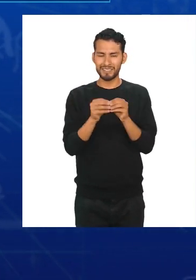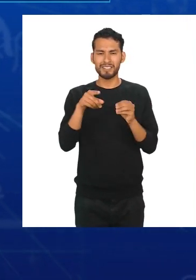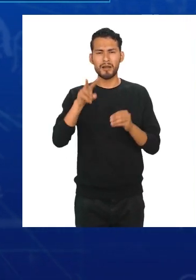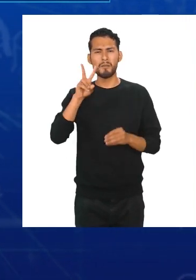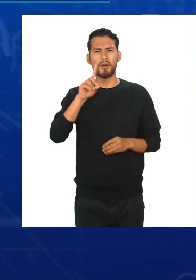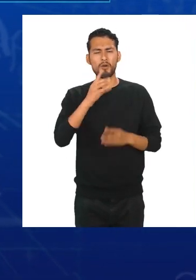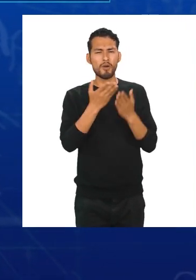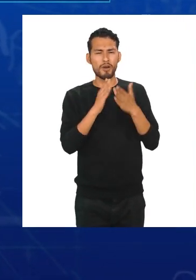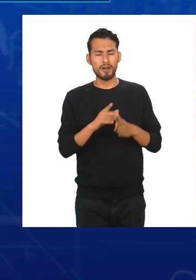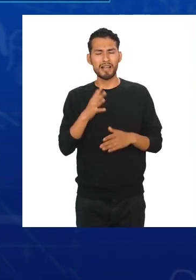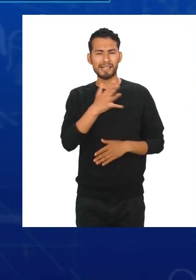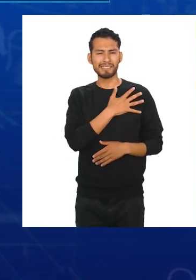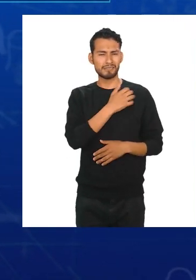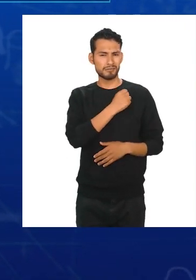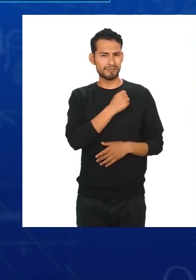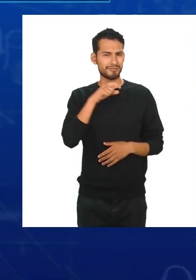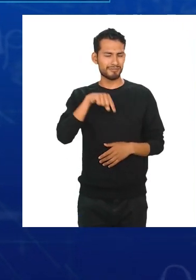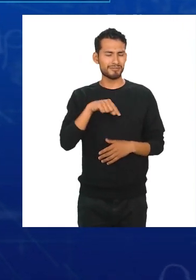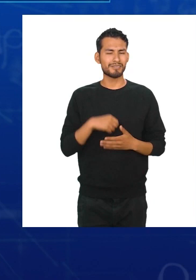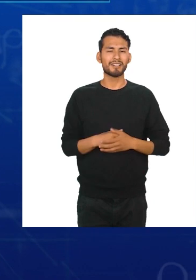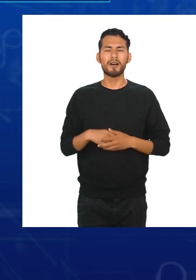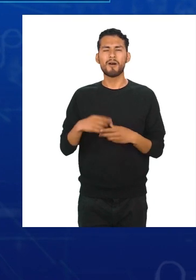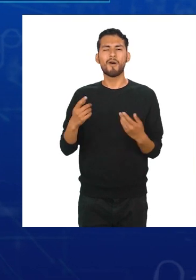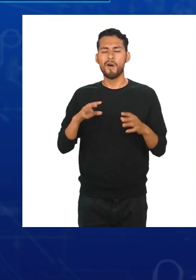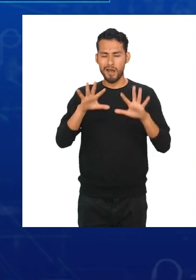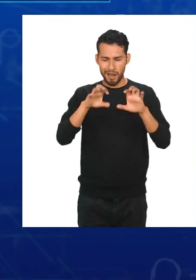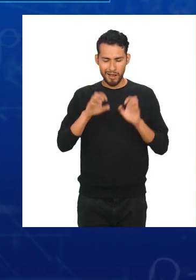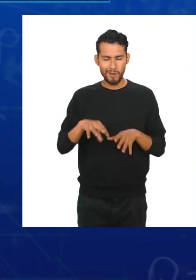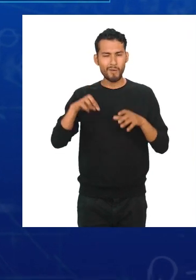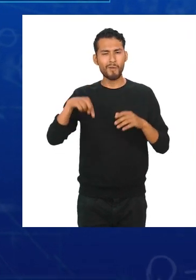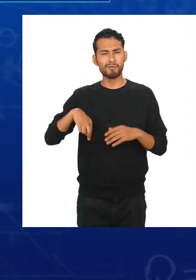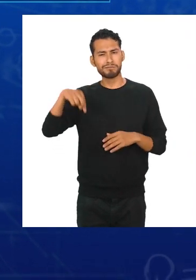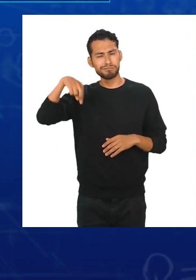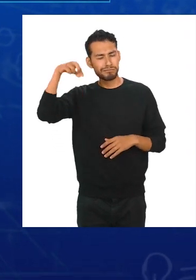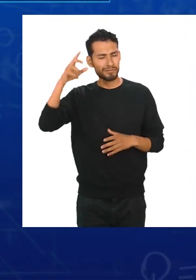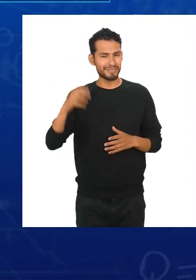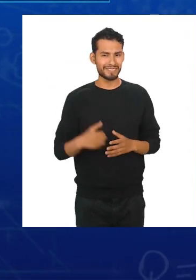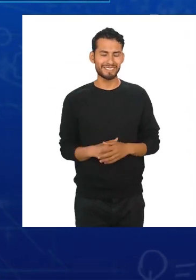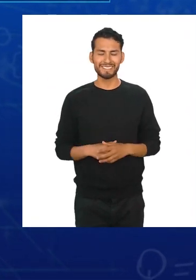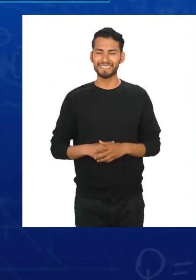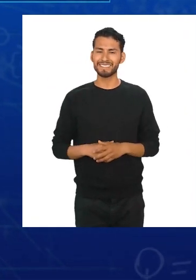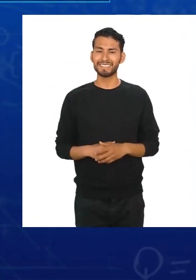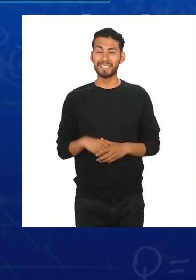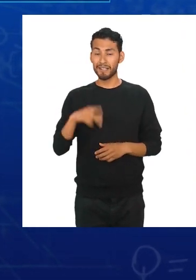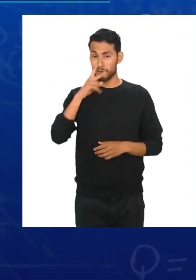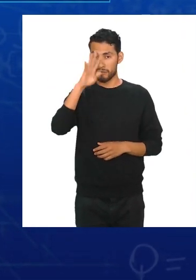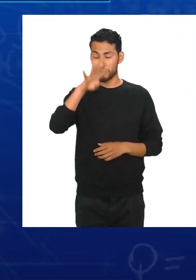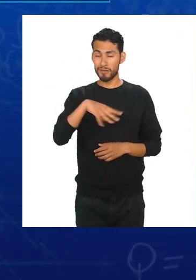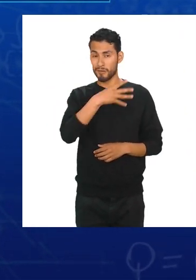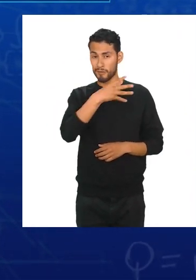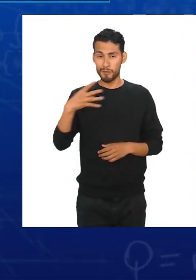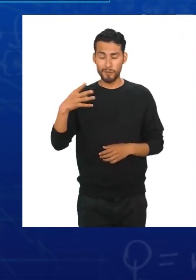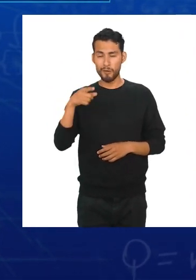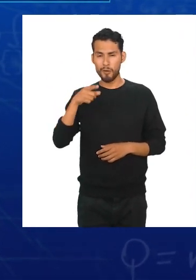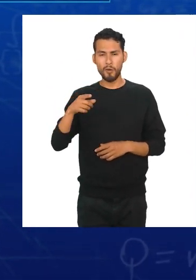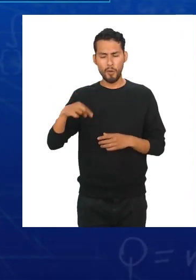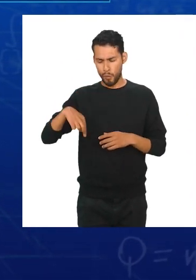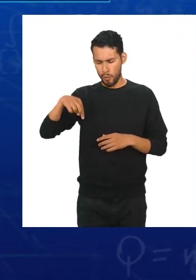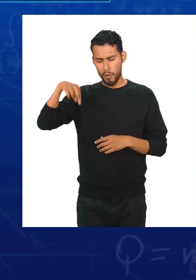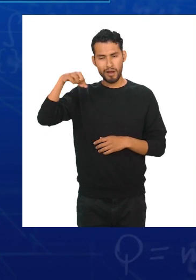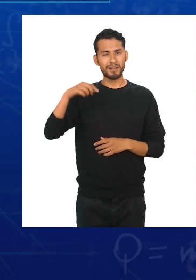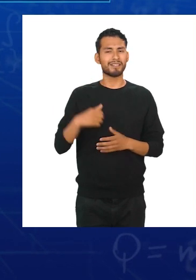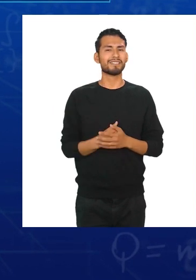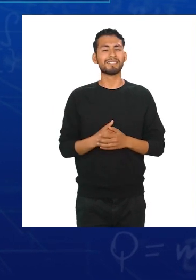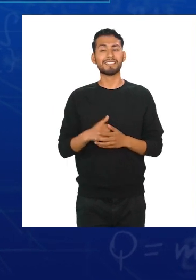representan a 21 estudiantes de quinto de secundaria que rindieron una prueba de aptitud. En la siguiente tabla de